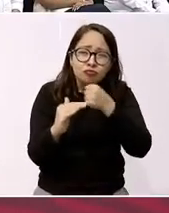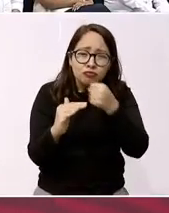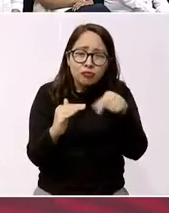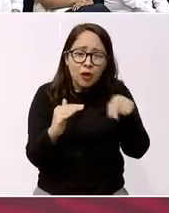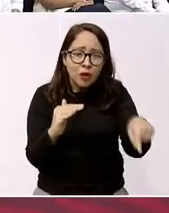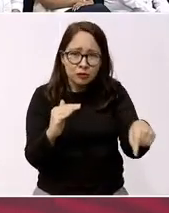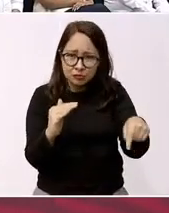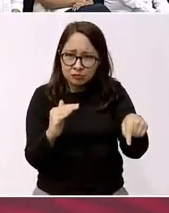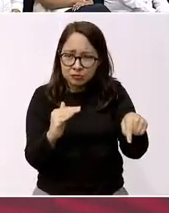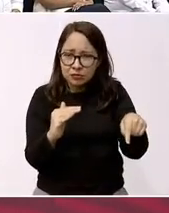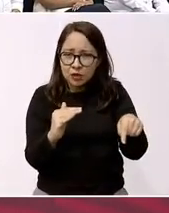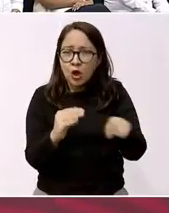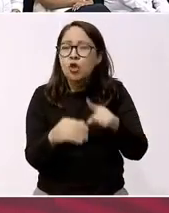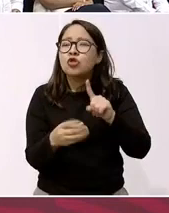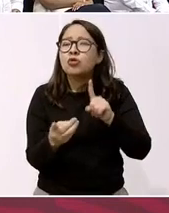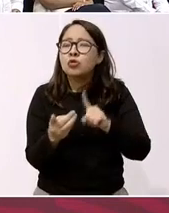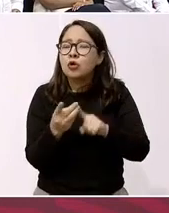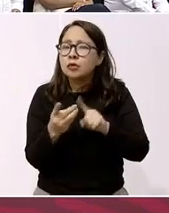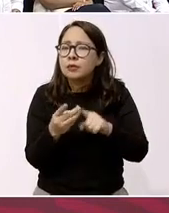de los países